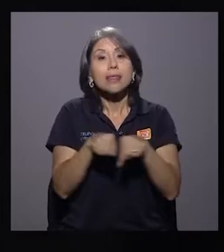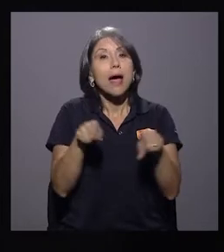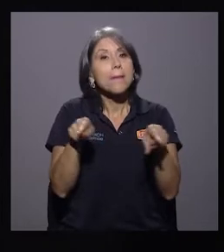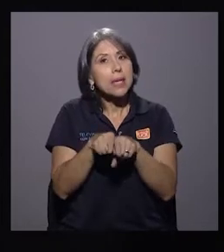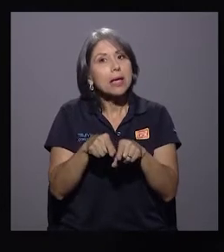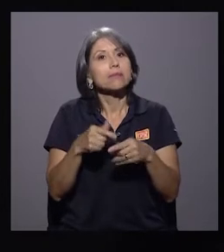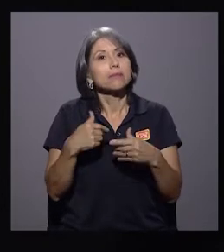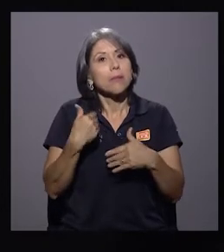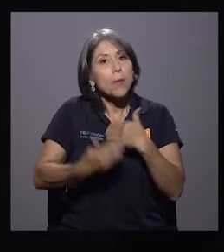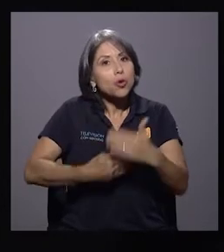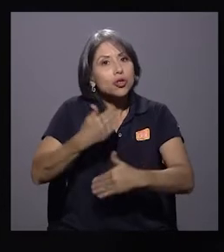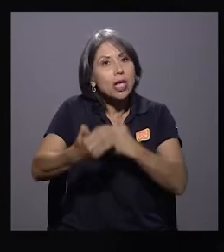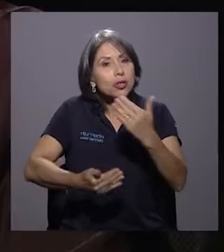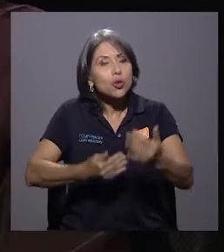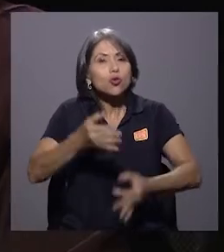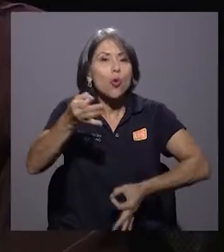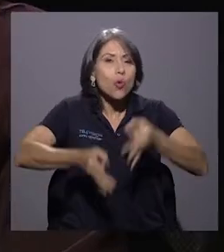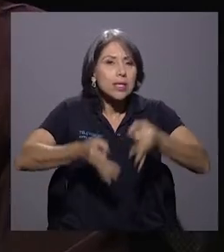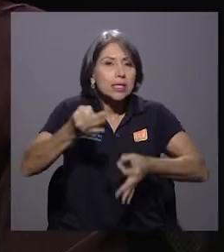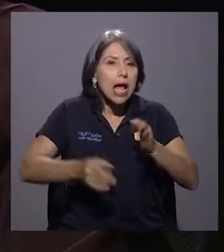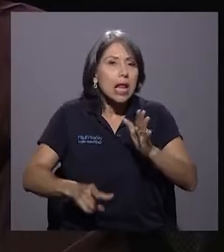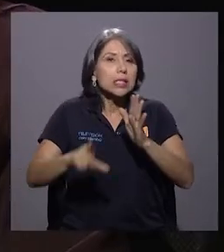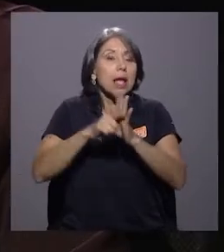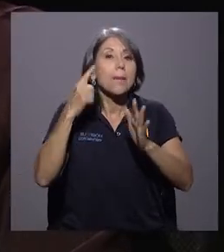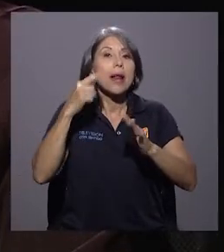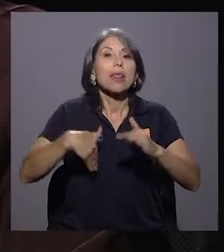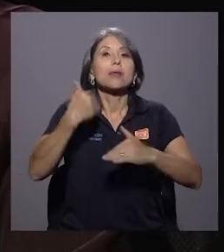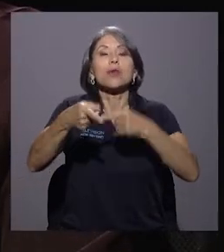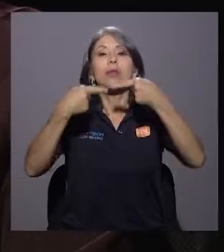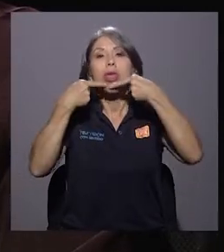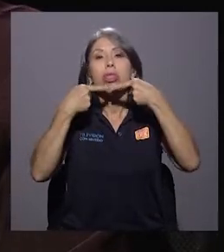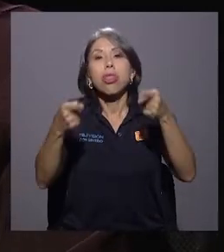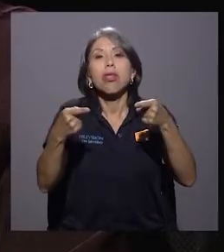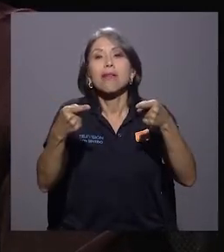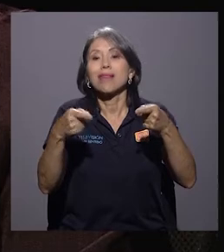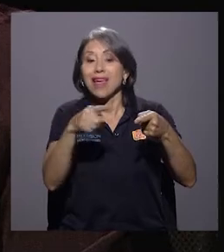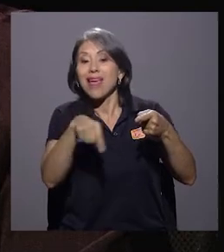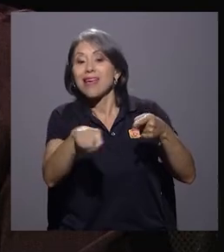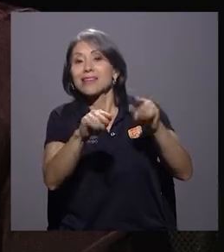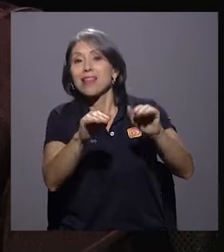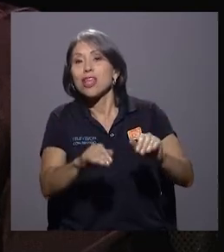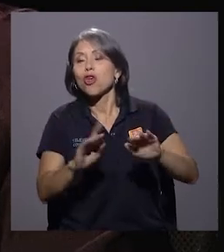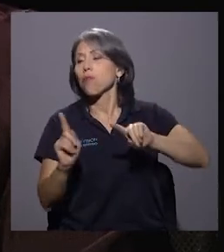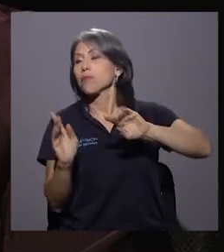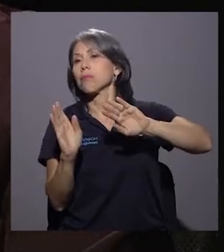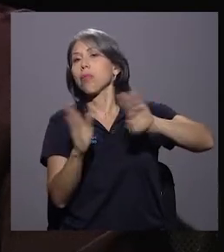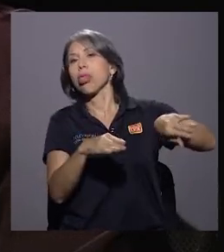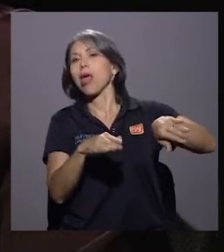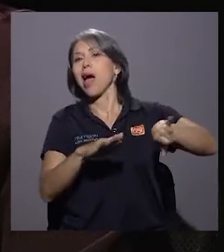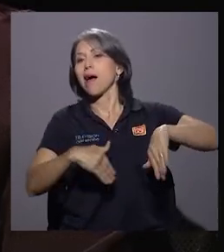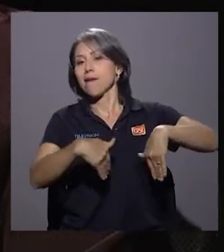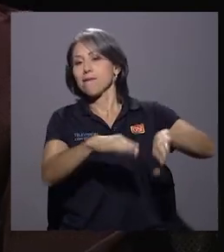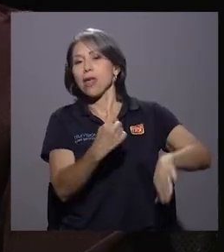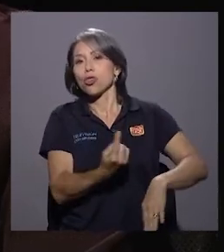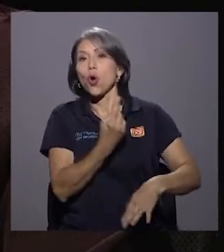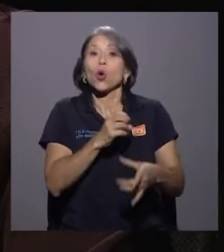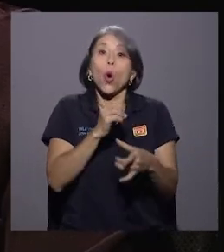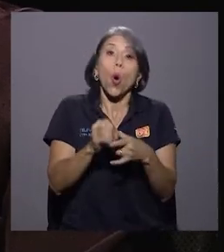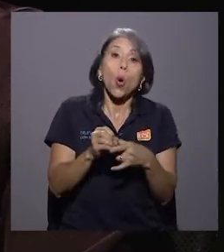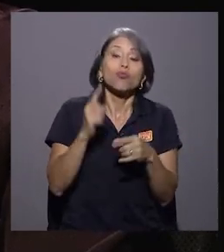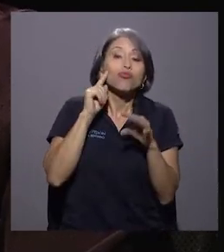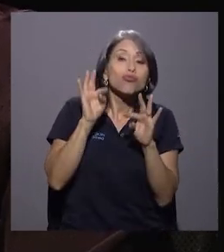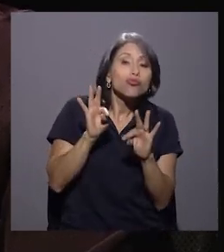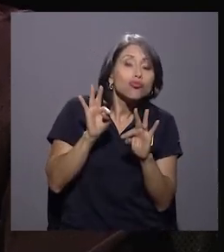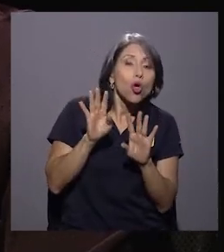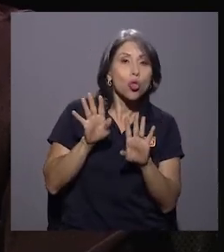acompañamiento en los procesos judiciales para declaratorias de abandono, o para la declaratoria de tutela, o alguna otra figura que se deba aplicar.